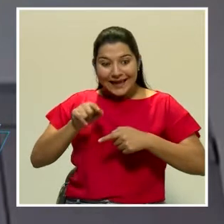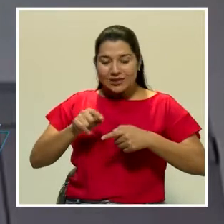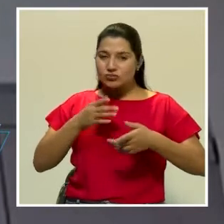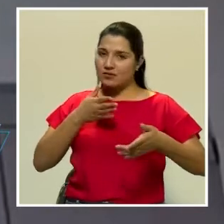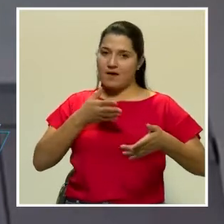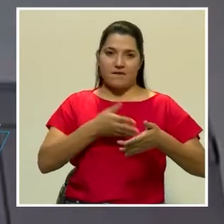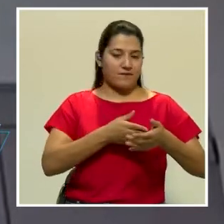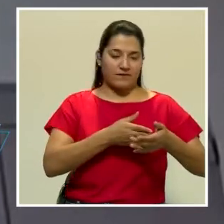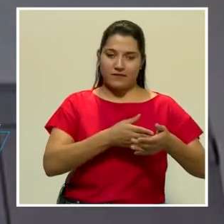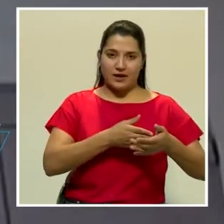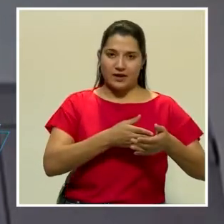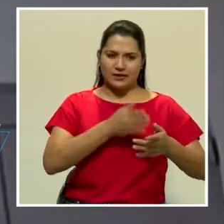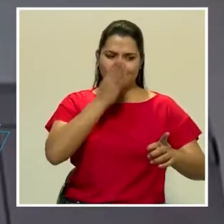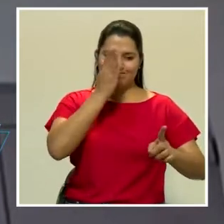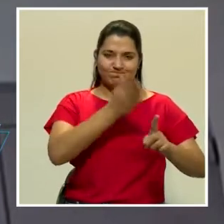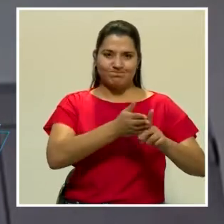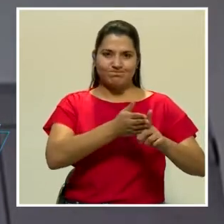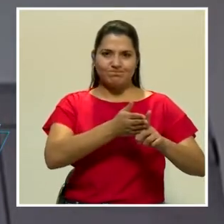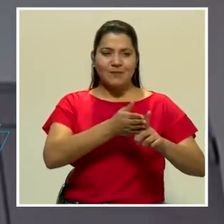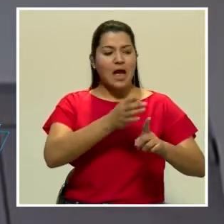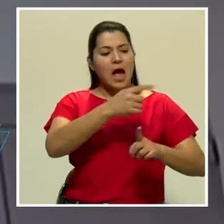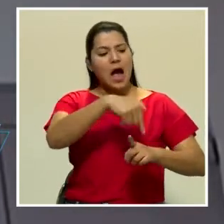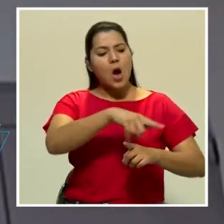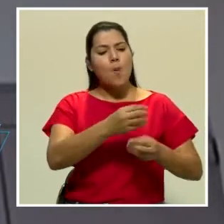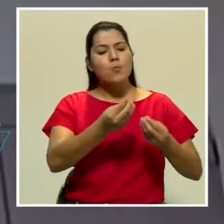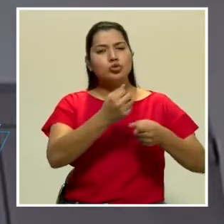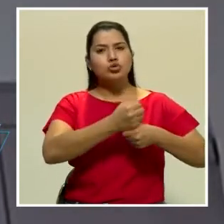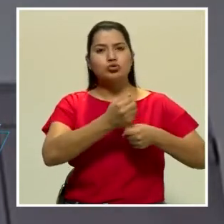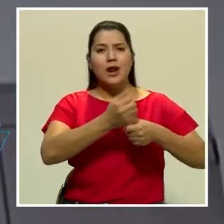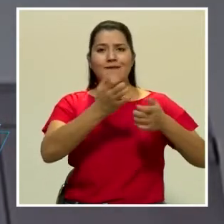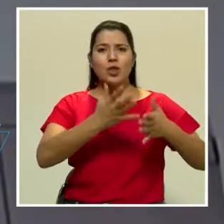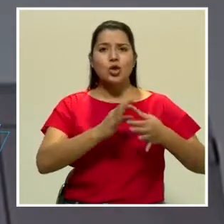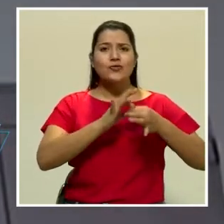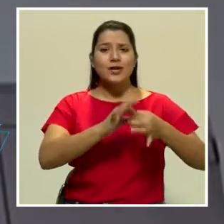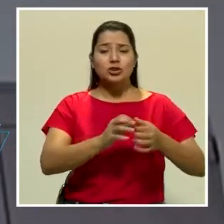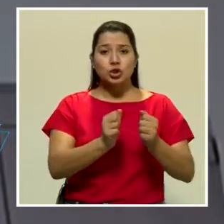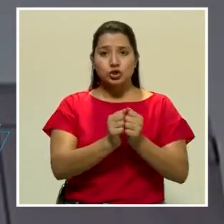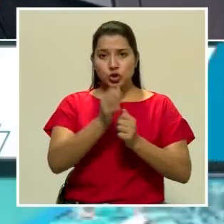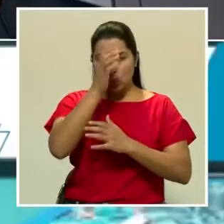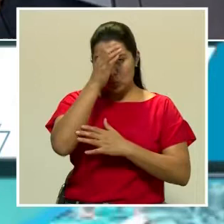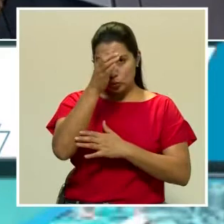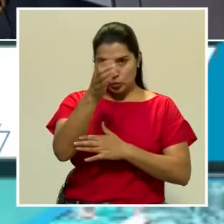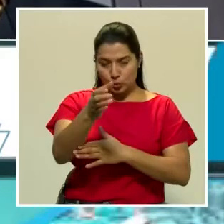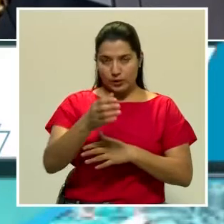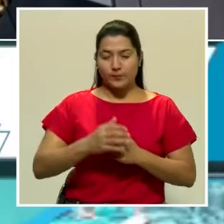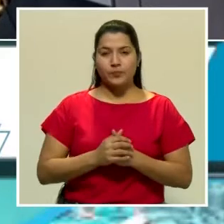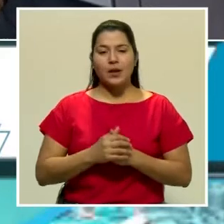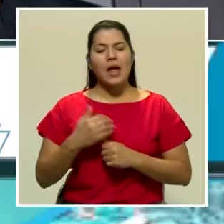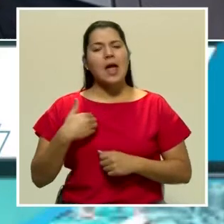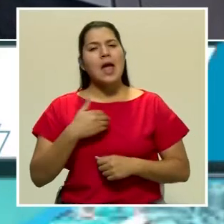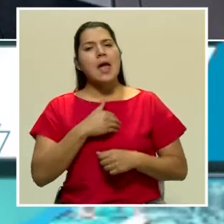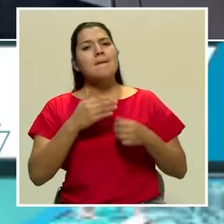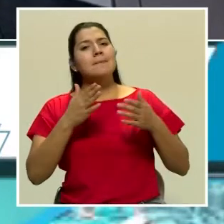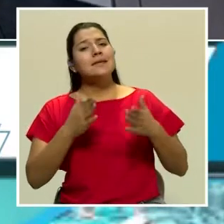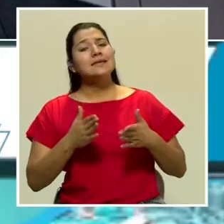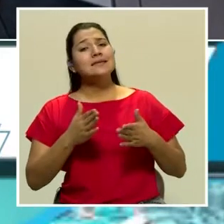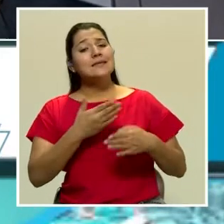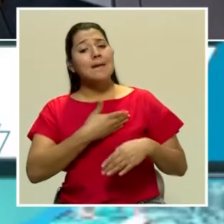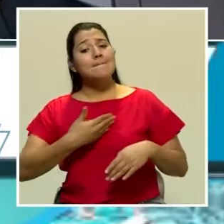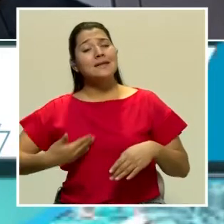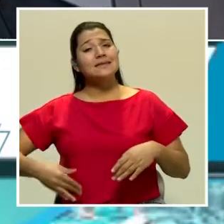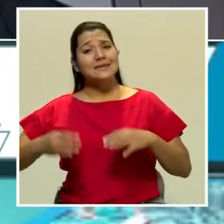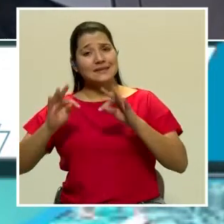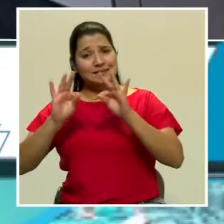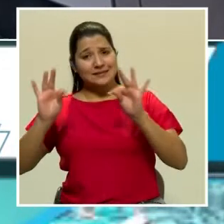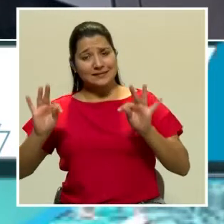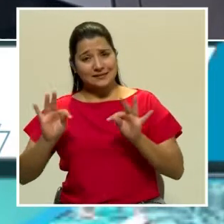inmediatamente, de manera masiva prácticamente, a una gran cantidad de trabajadores de la cultura. Señora ministra, el presidente de la Teletón,